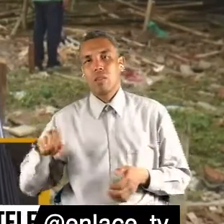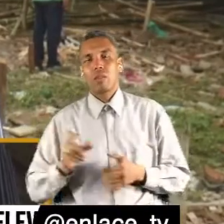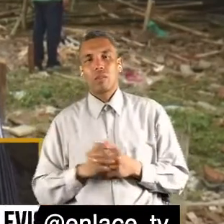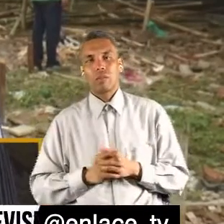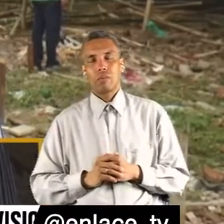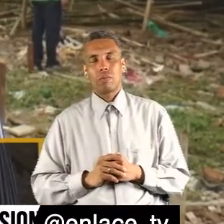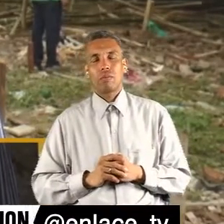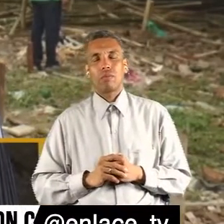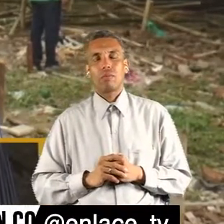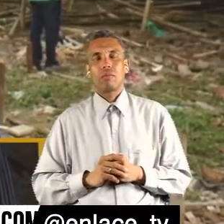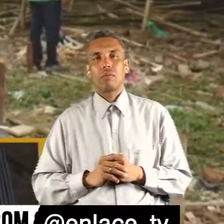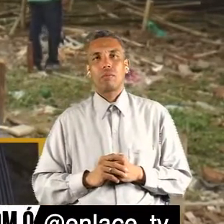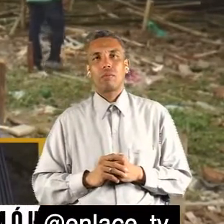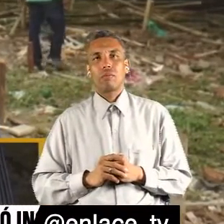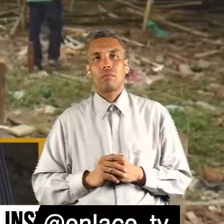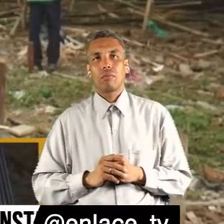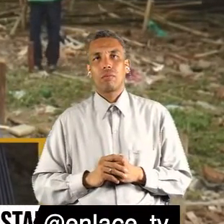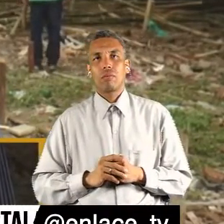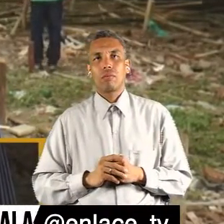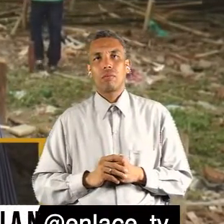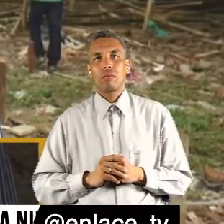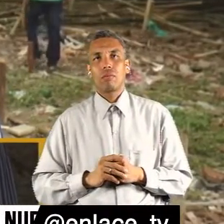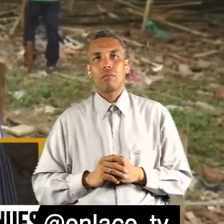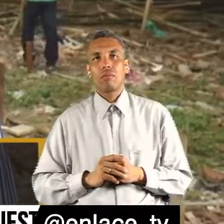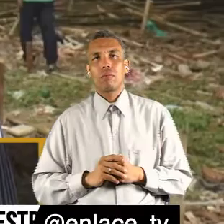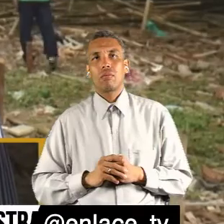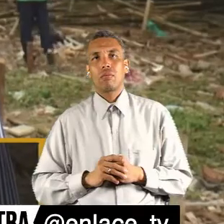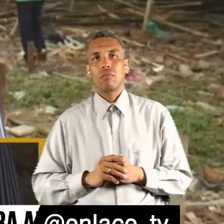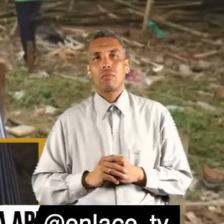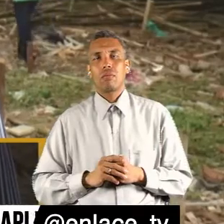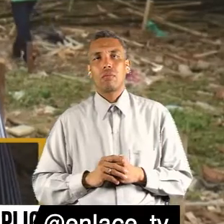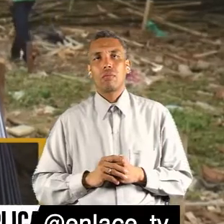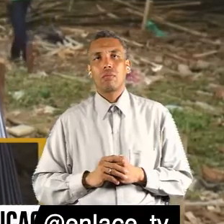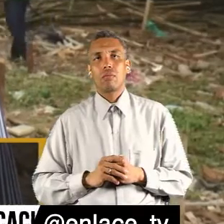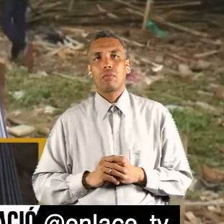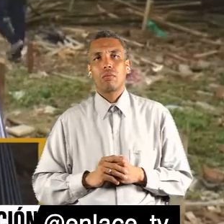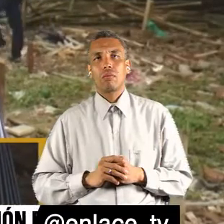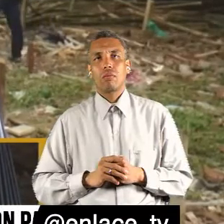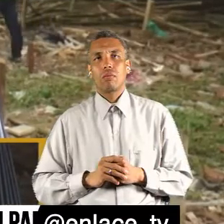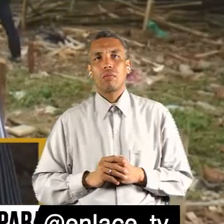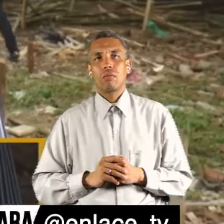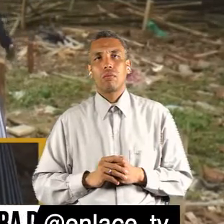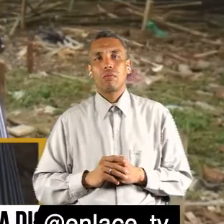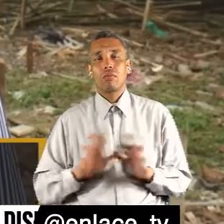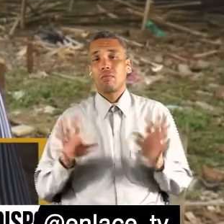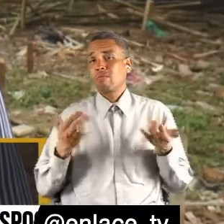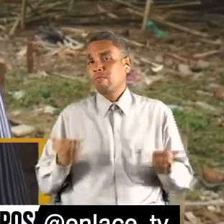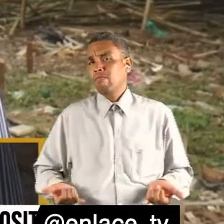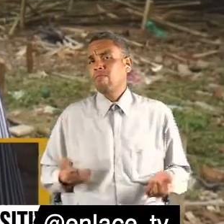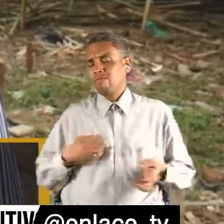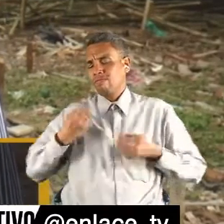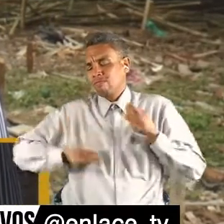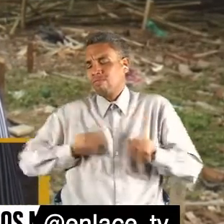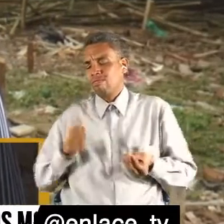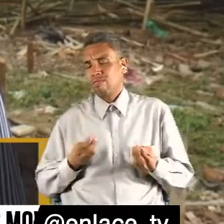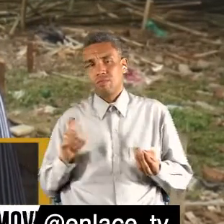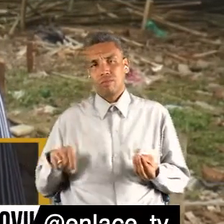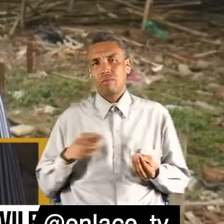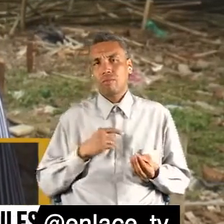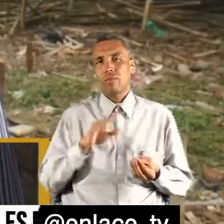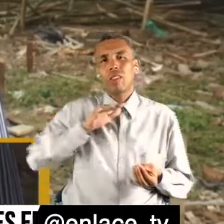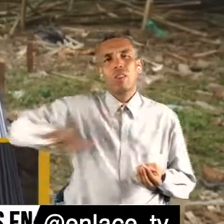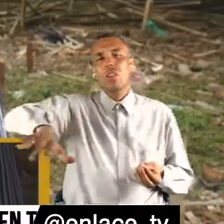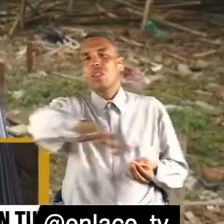comunidad, frente a los que vamos a intervenir, porque la idea es que como municipio direccionemos el ordenamiento